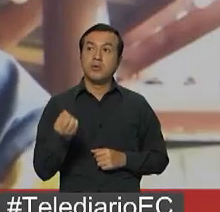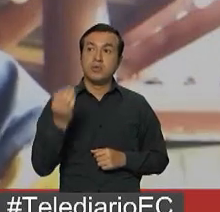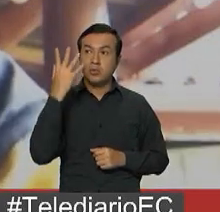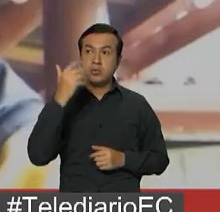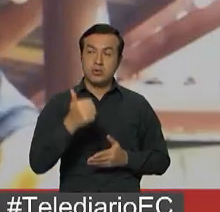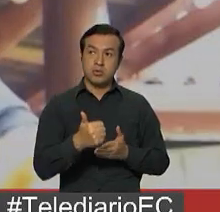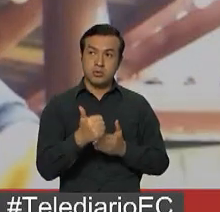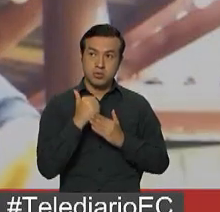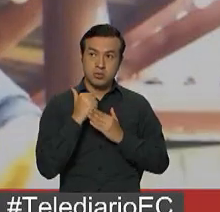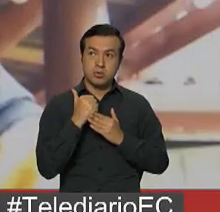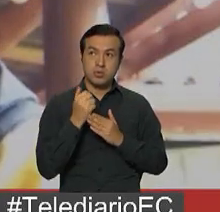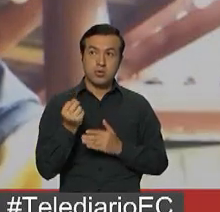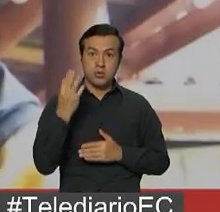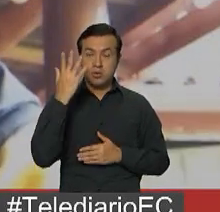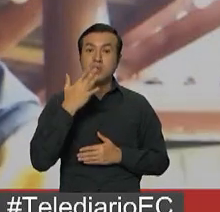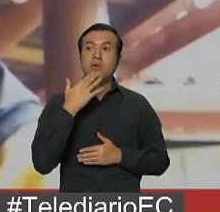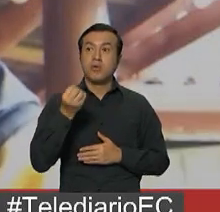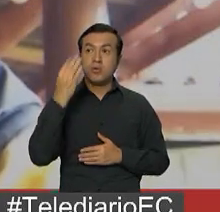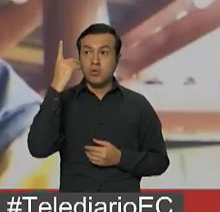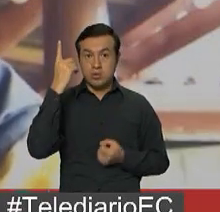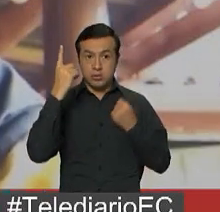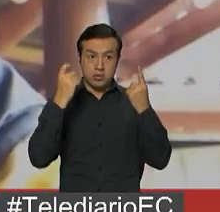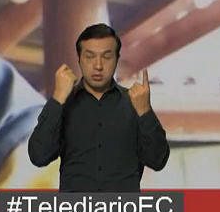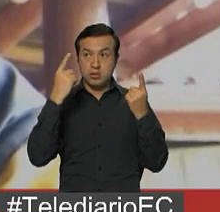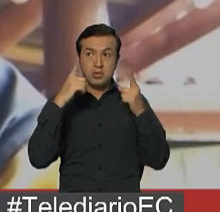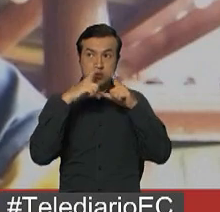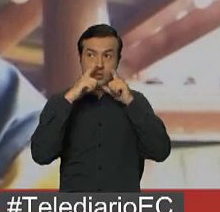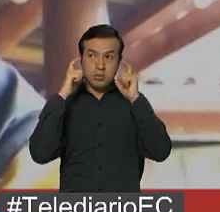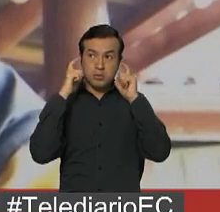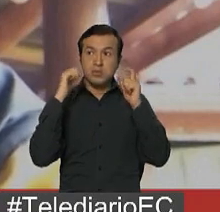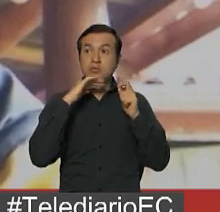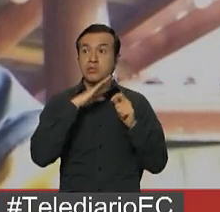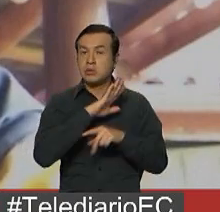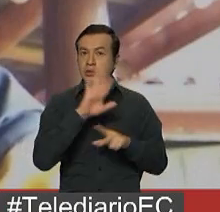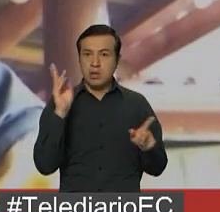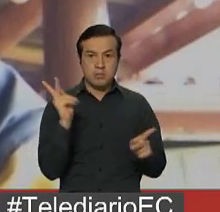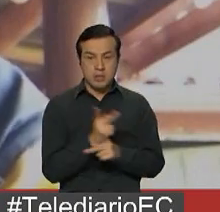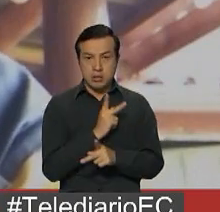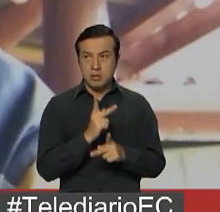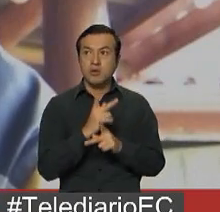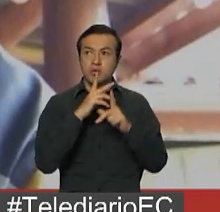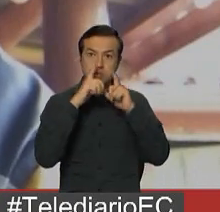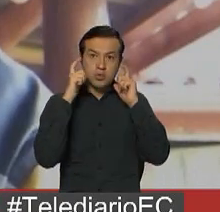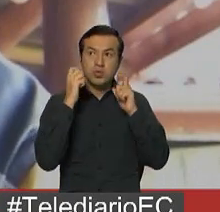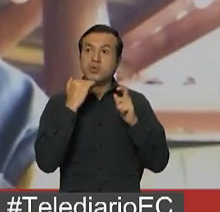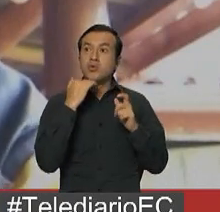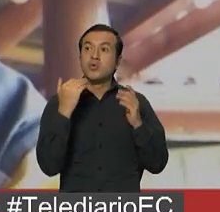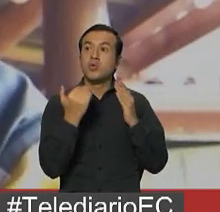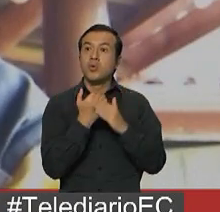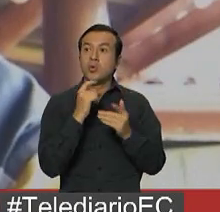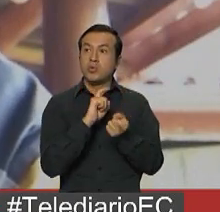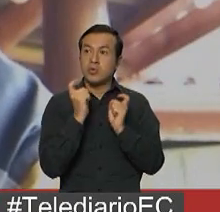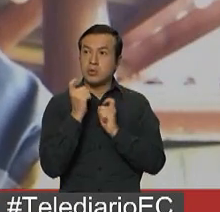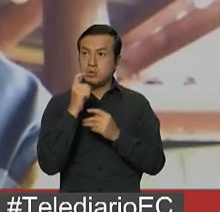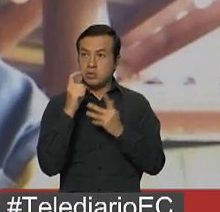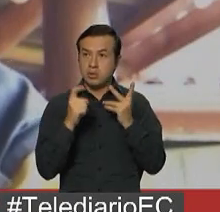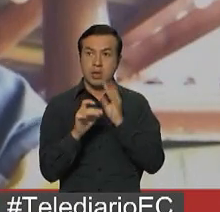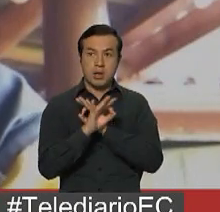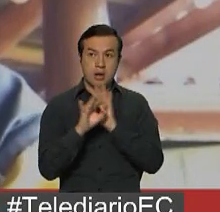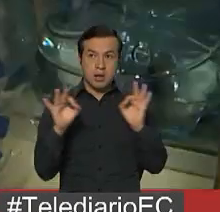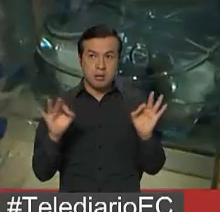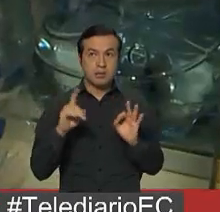permiten entender cuando una mascarilla y está sucia cuando hay que cambiarla lavarla o